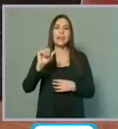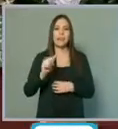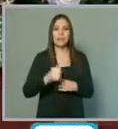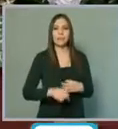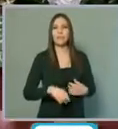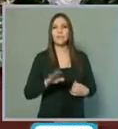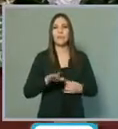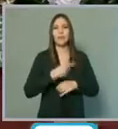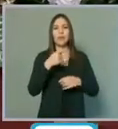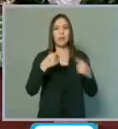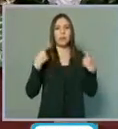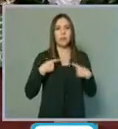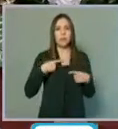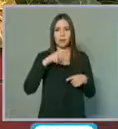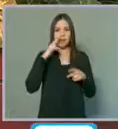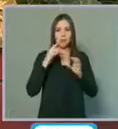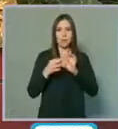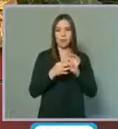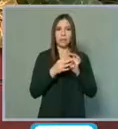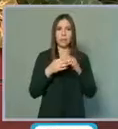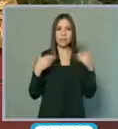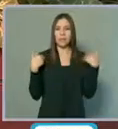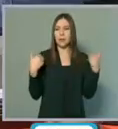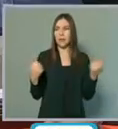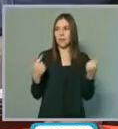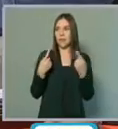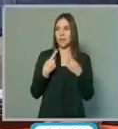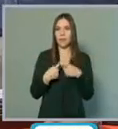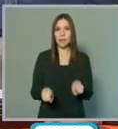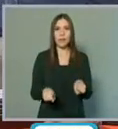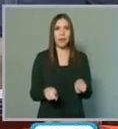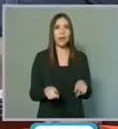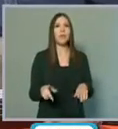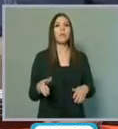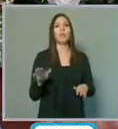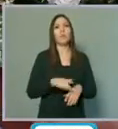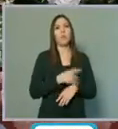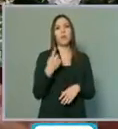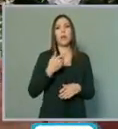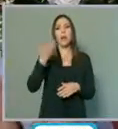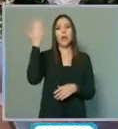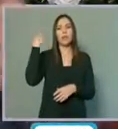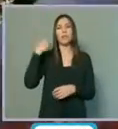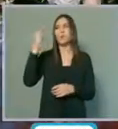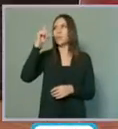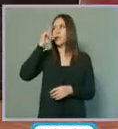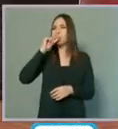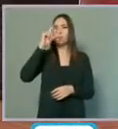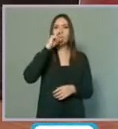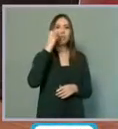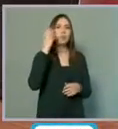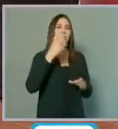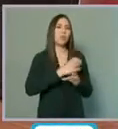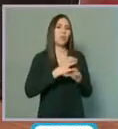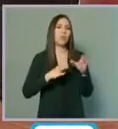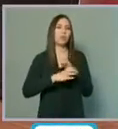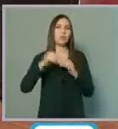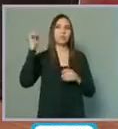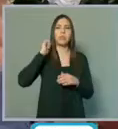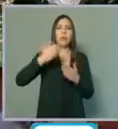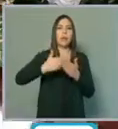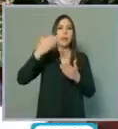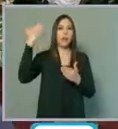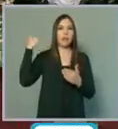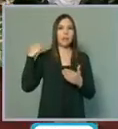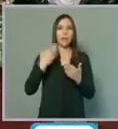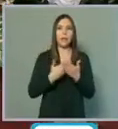se comprendió un poco distinta, porque sí, en efecto, desafiaba muchos impedimentos de siglos anteriores, ¿no? Claro. Entonces, por eso es